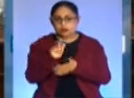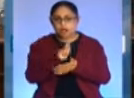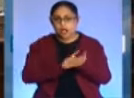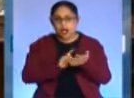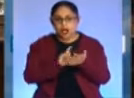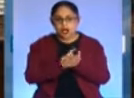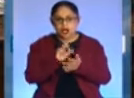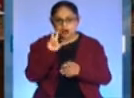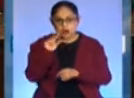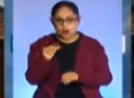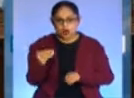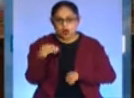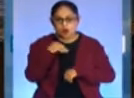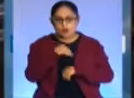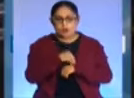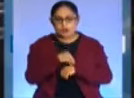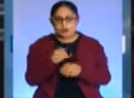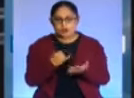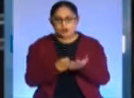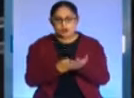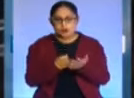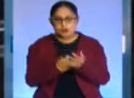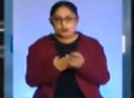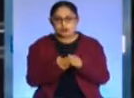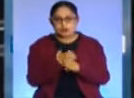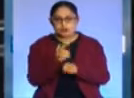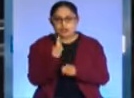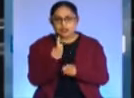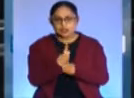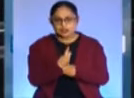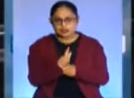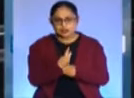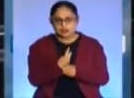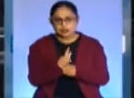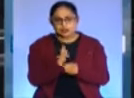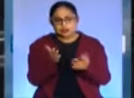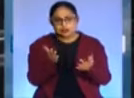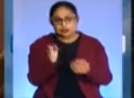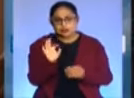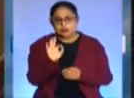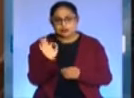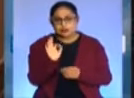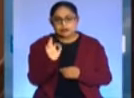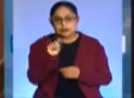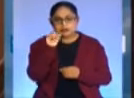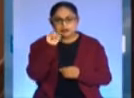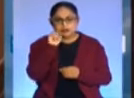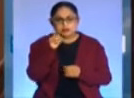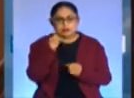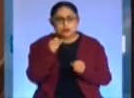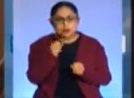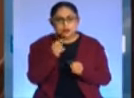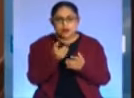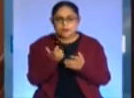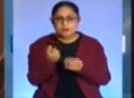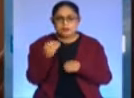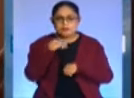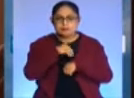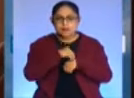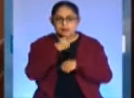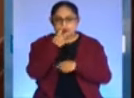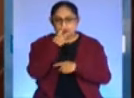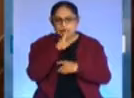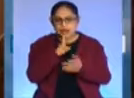propone aumento en impuestos estatales ni a la tasa impositiva vigente. Sin embargo, sí prevé un incremento en cuotas para derechos